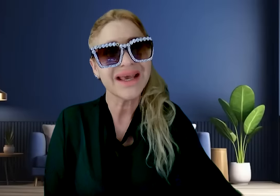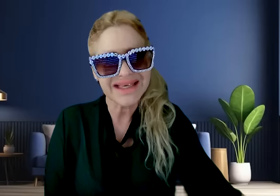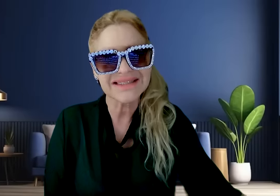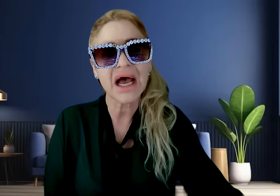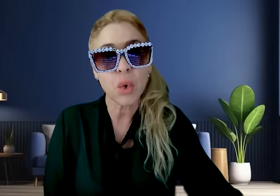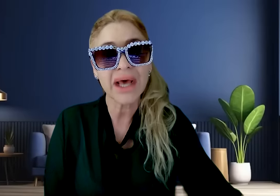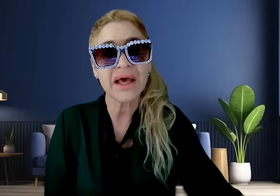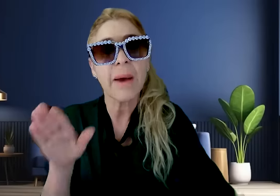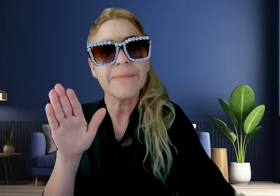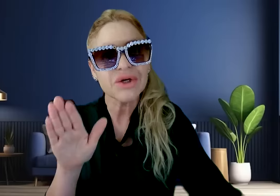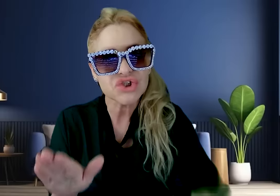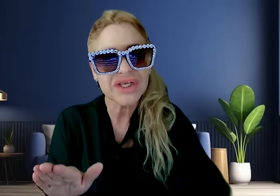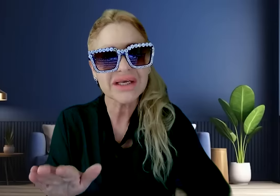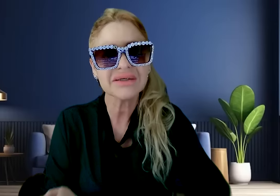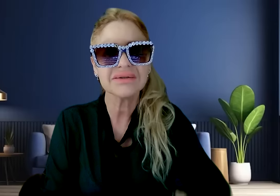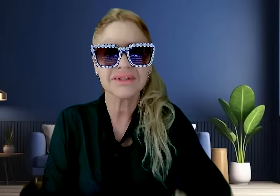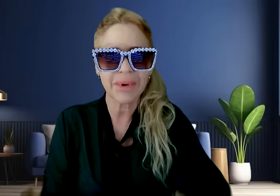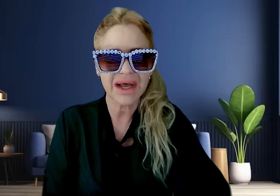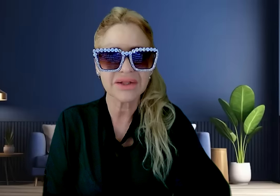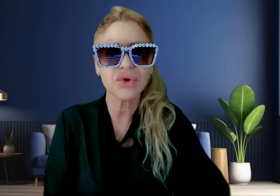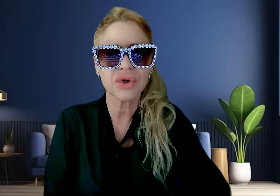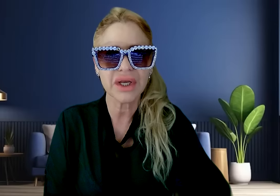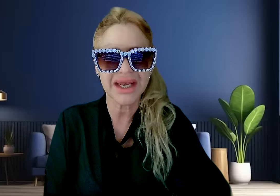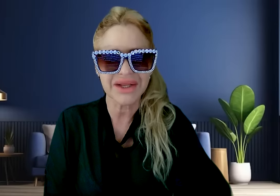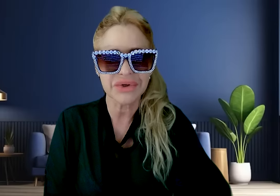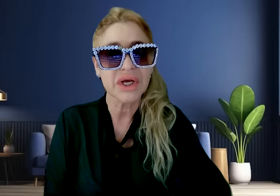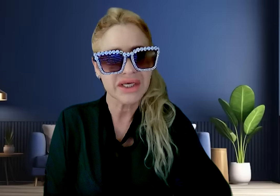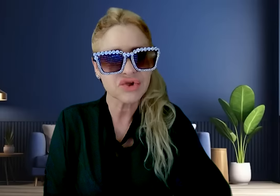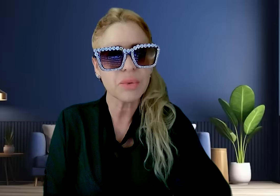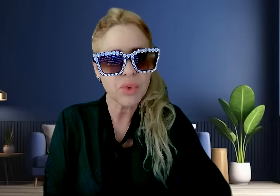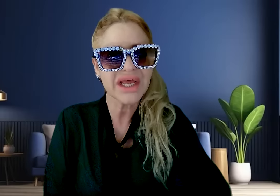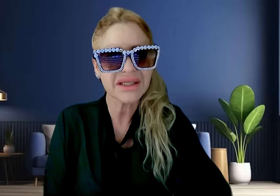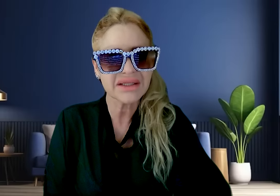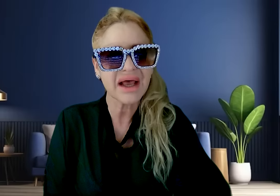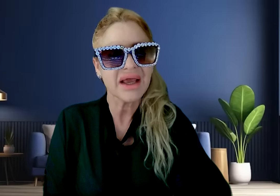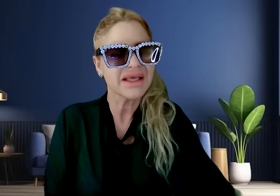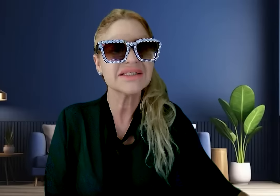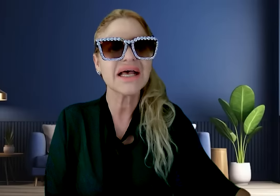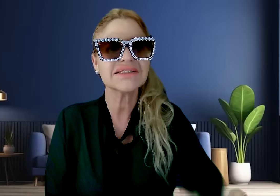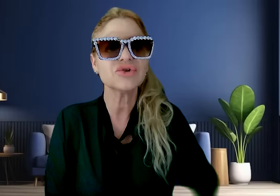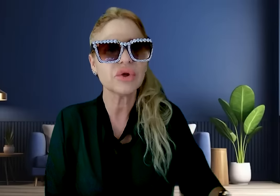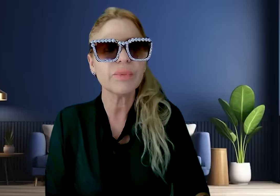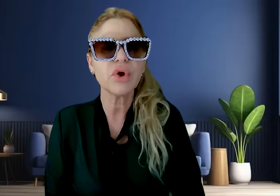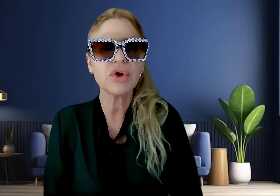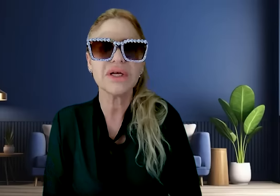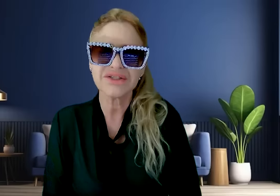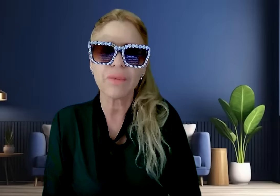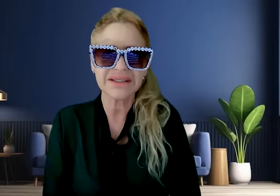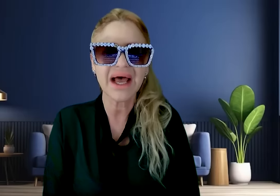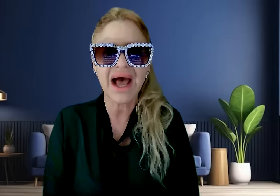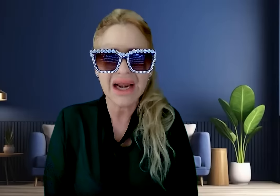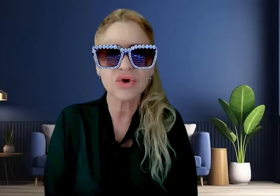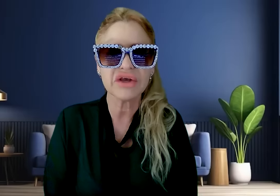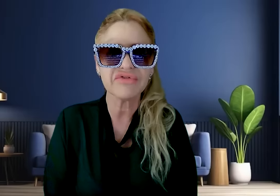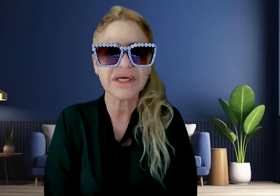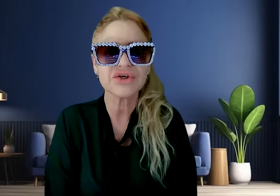salido esta jugada, pero siguen trabajando en ello. Estoy muy atenta y quizás dentro de muy poco les